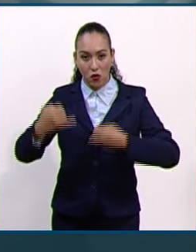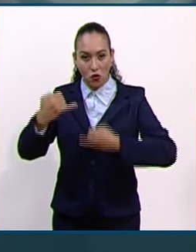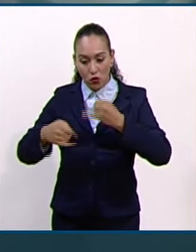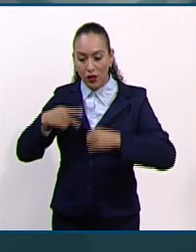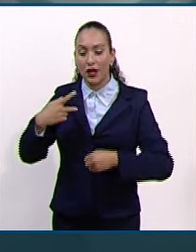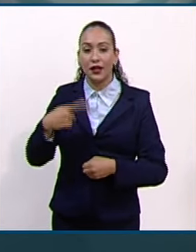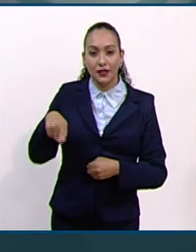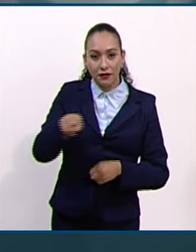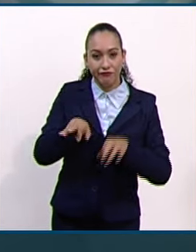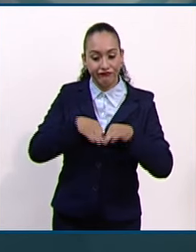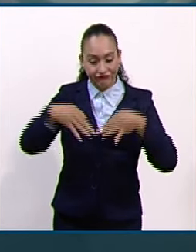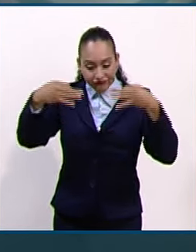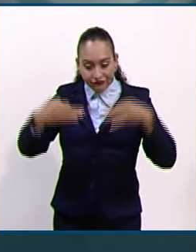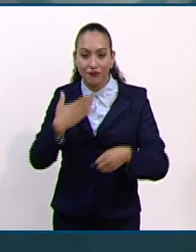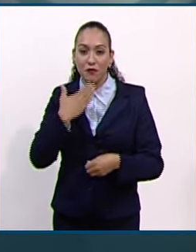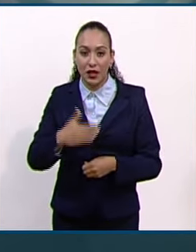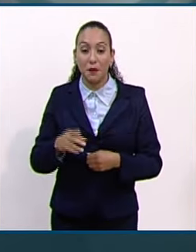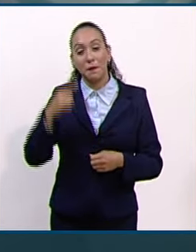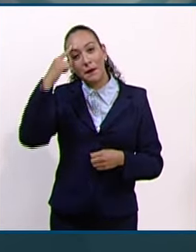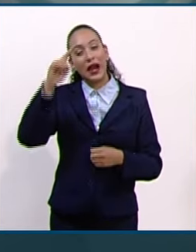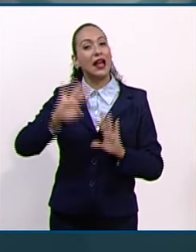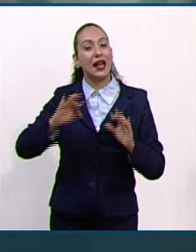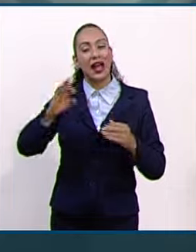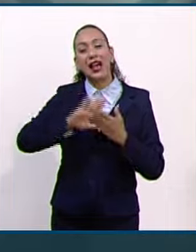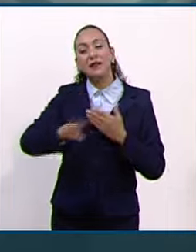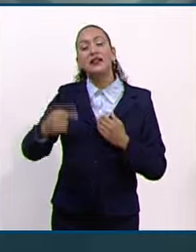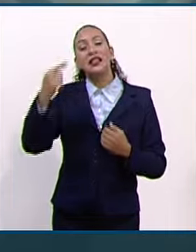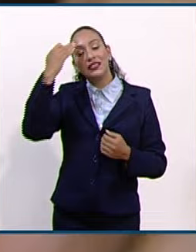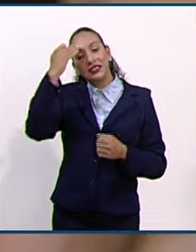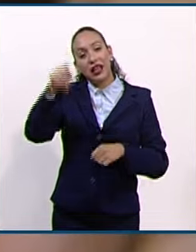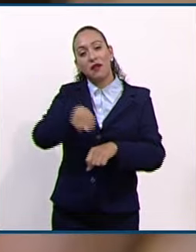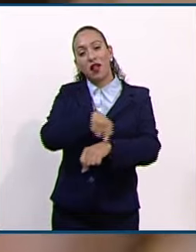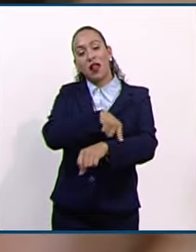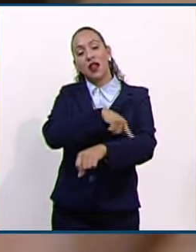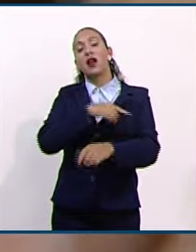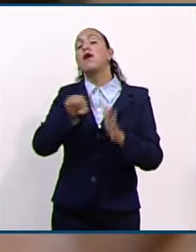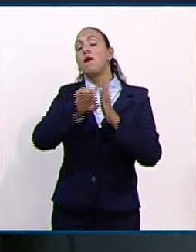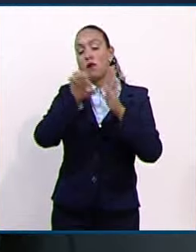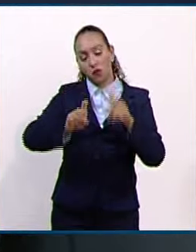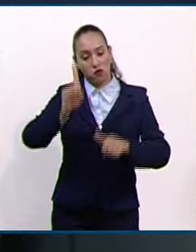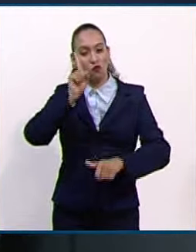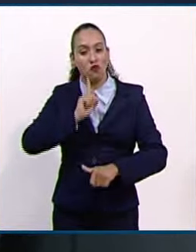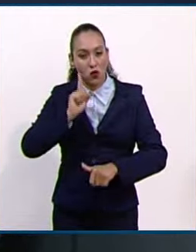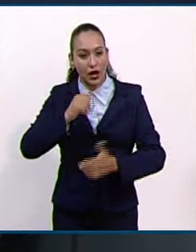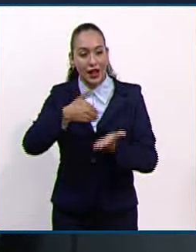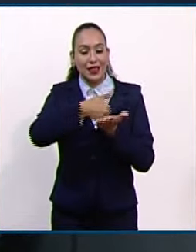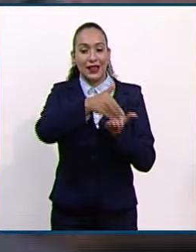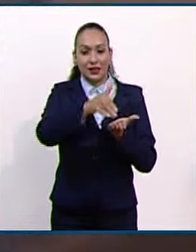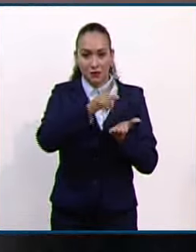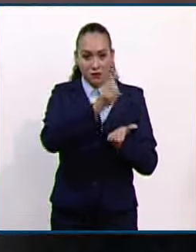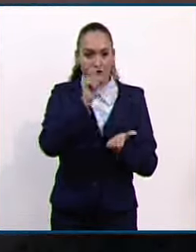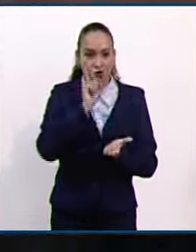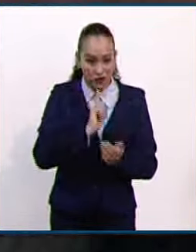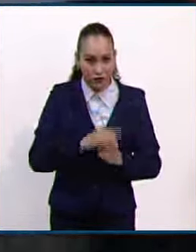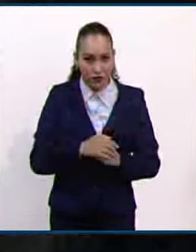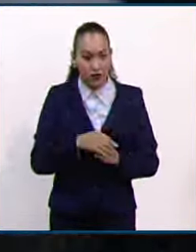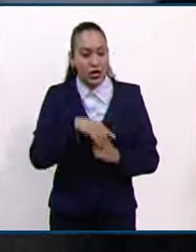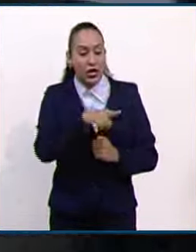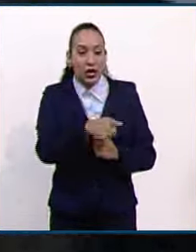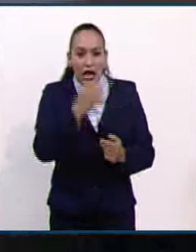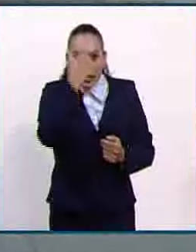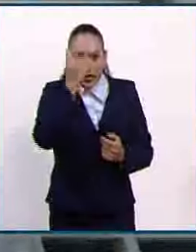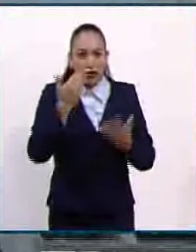proactiva para evitar que los asuntos se alarguen de manera innecesaria. Citó el caso de una mujer que fue despedida sin justificación y que fue